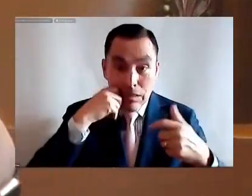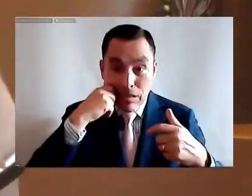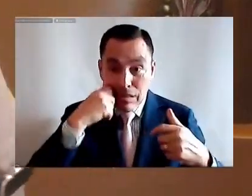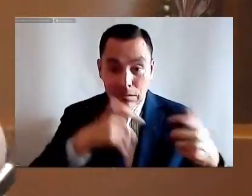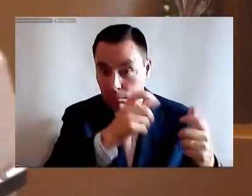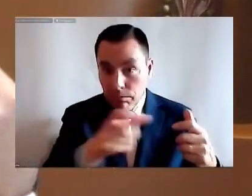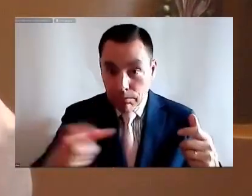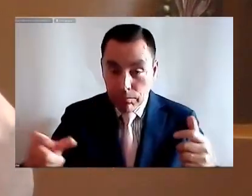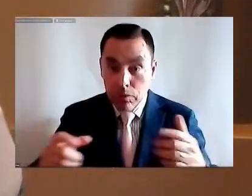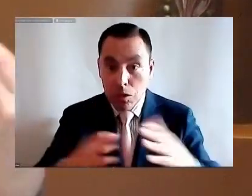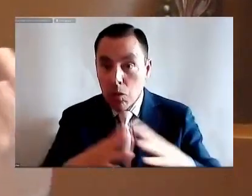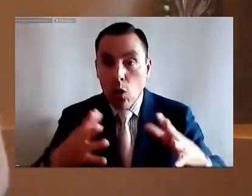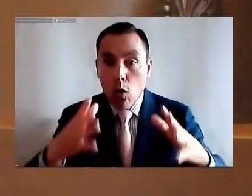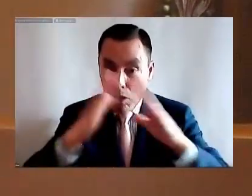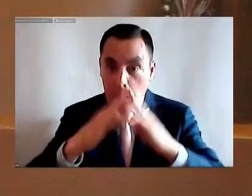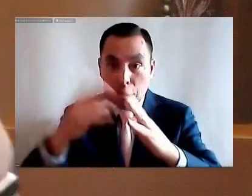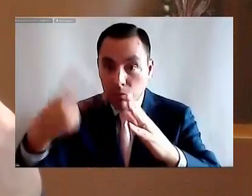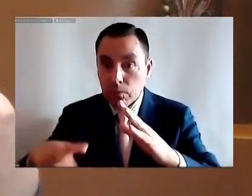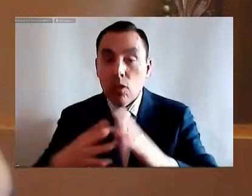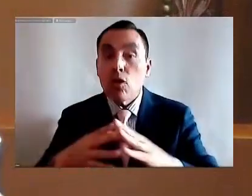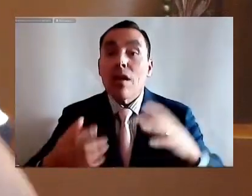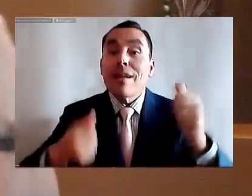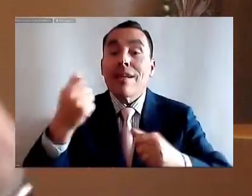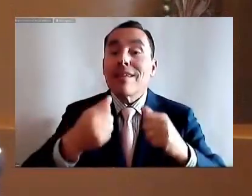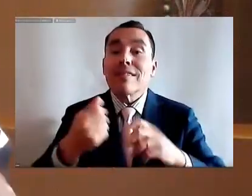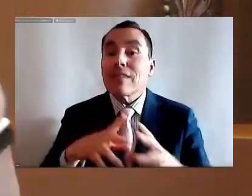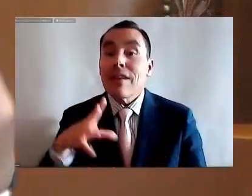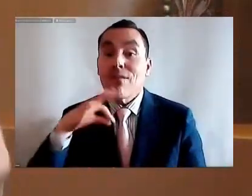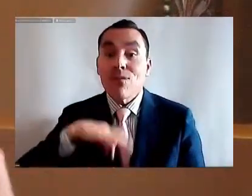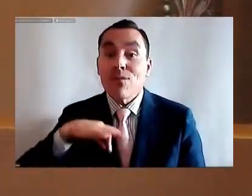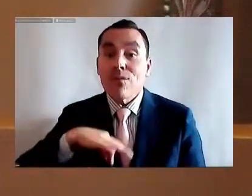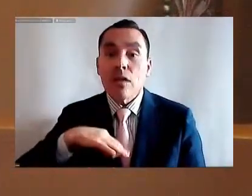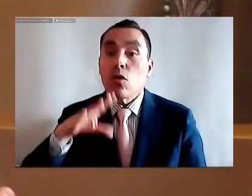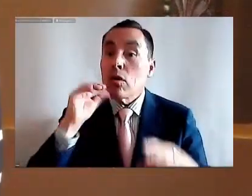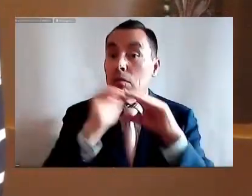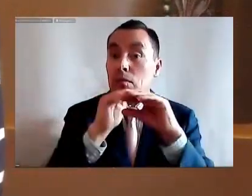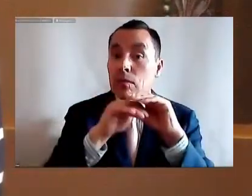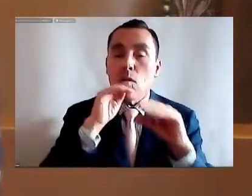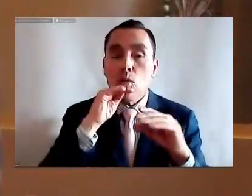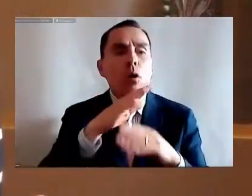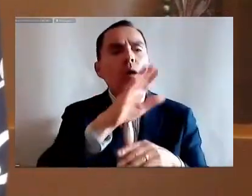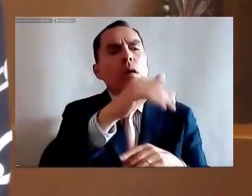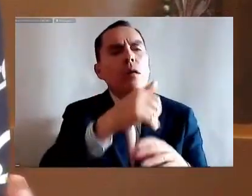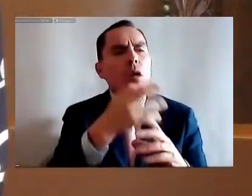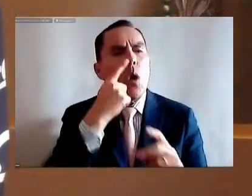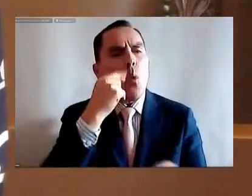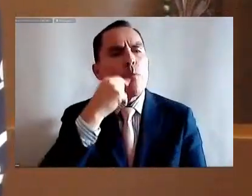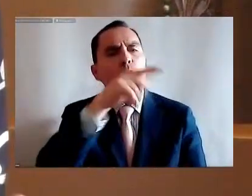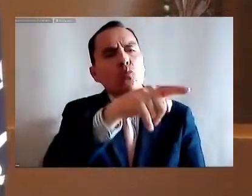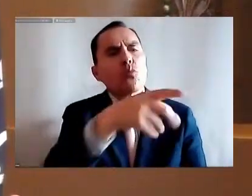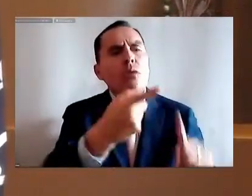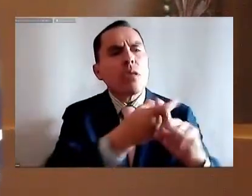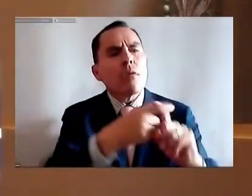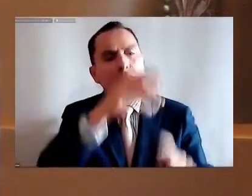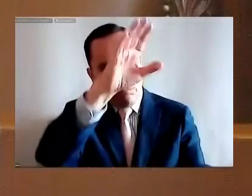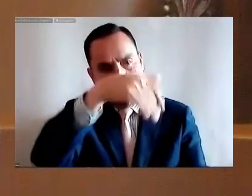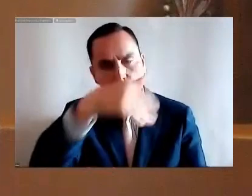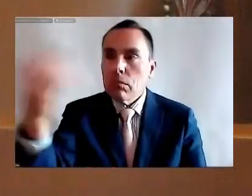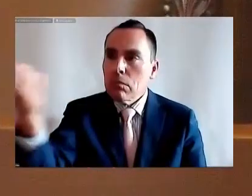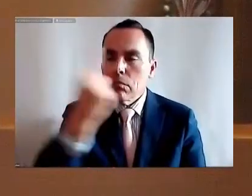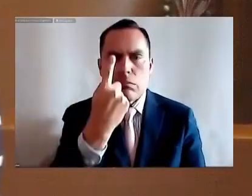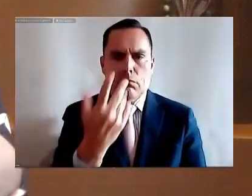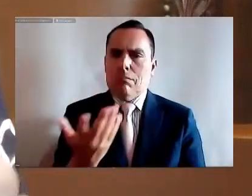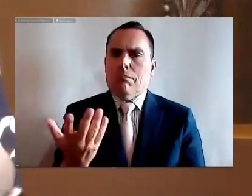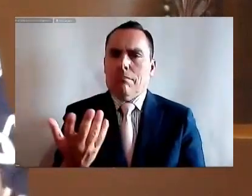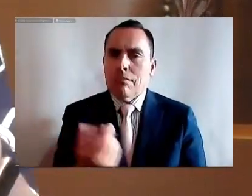veces los bancos, por ejemplo, para resguardarse, van a pedir concurrencia del marido igual, ¿verdad? Aunque y